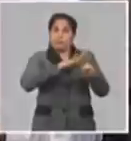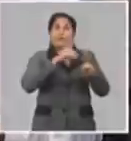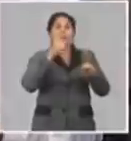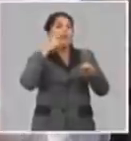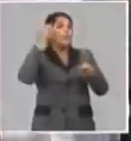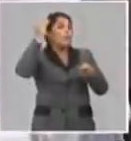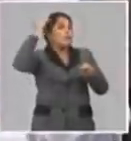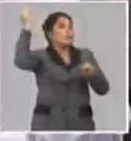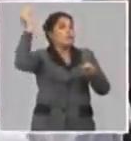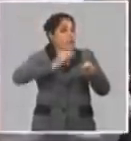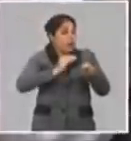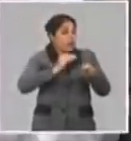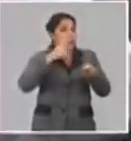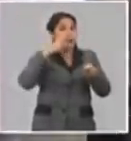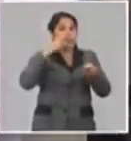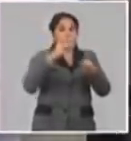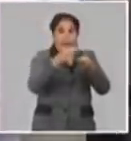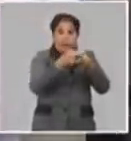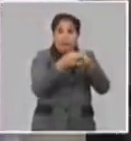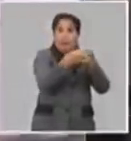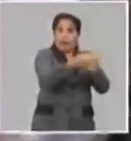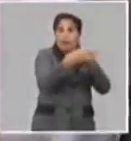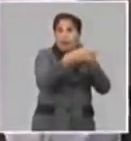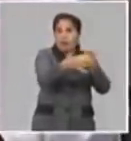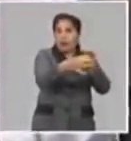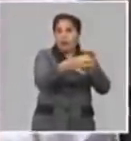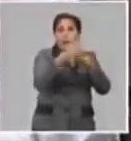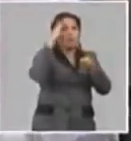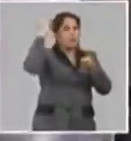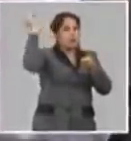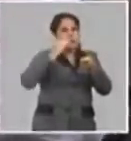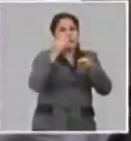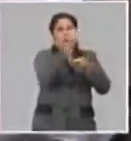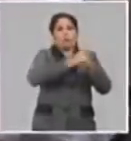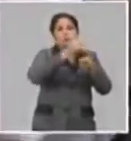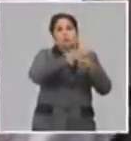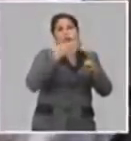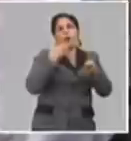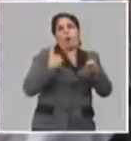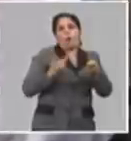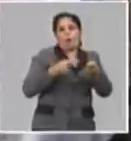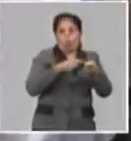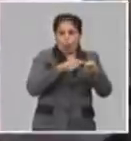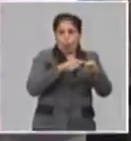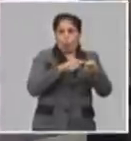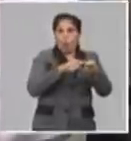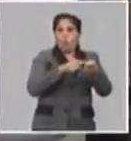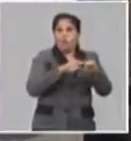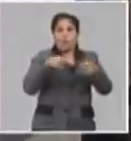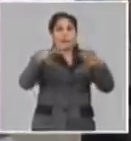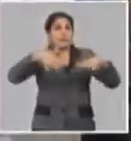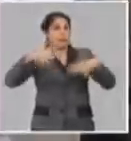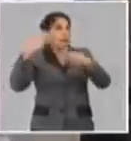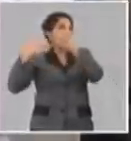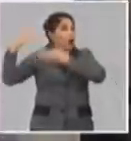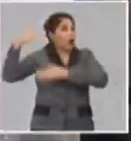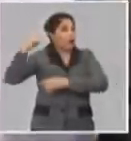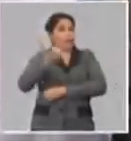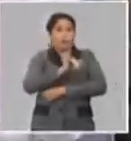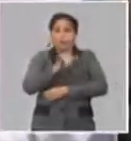contexto de restricciones, un periodo prolongado de crisis que tenemos que enfrentar, una situación diferente a la tensión